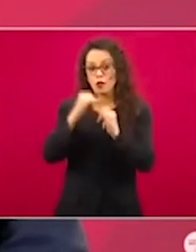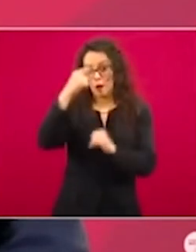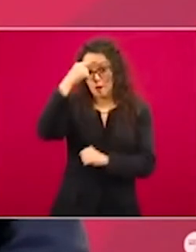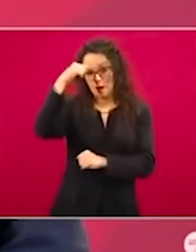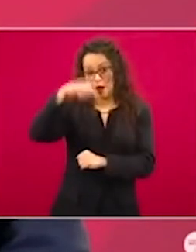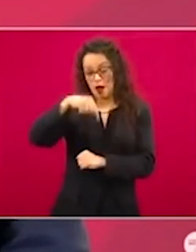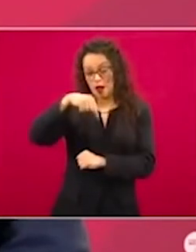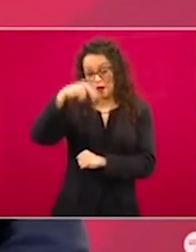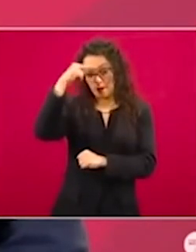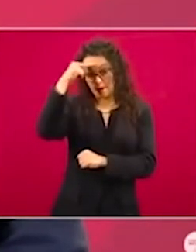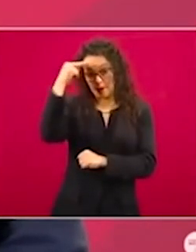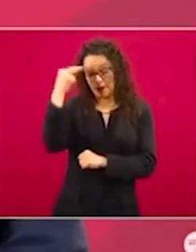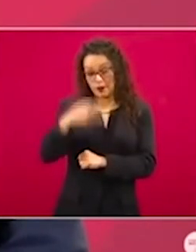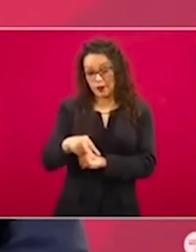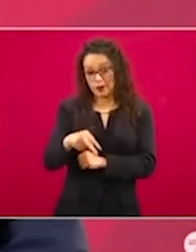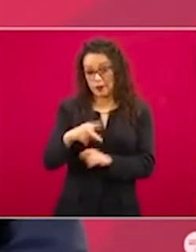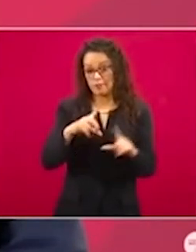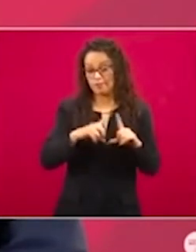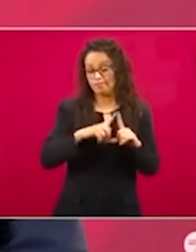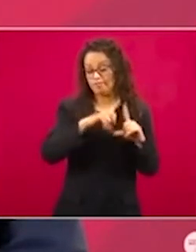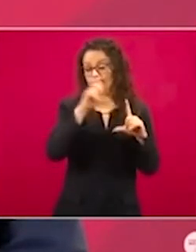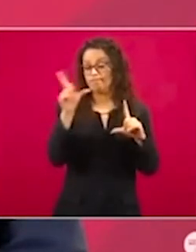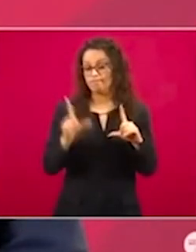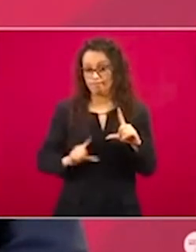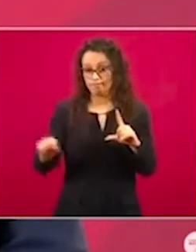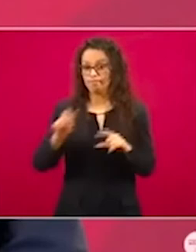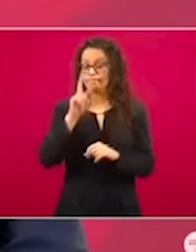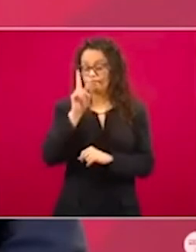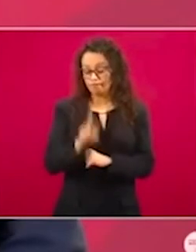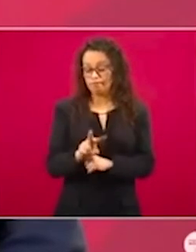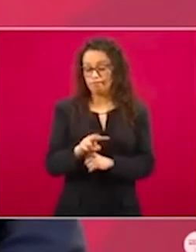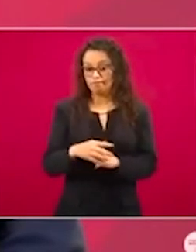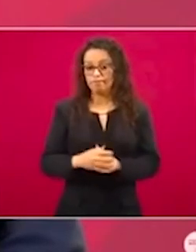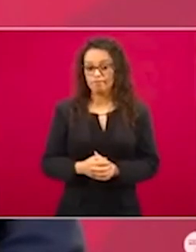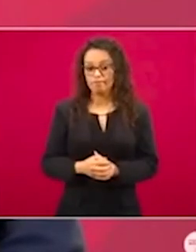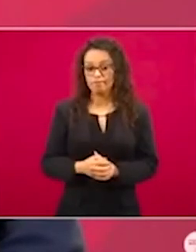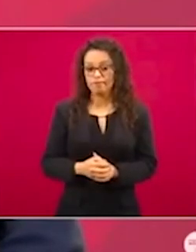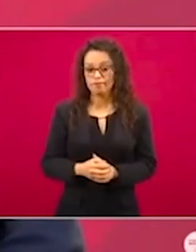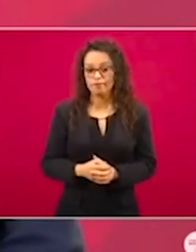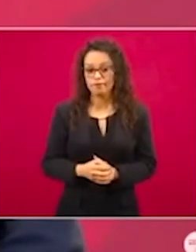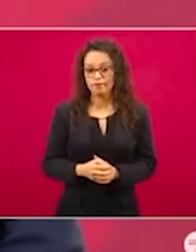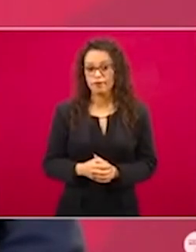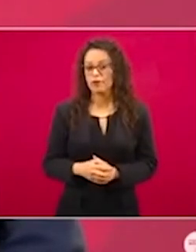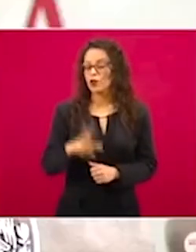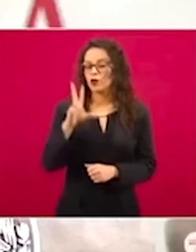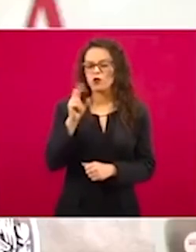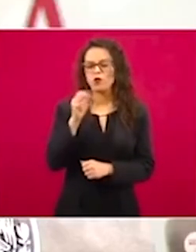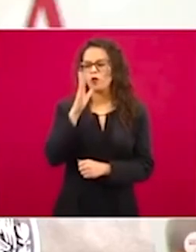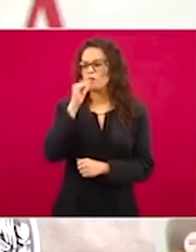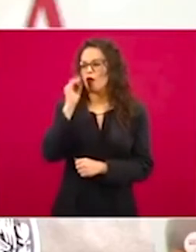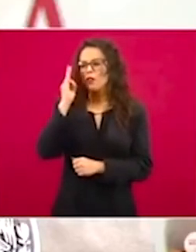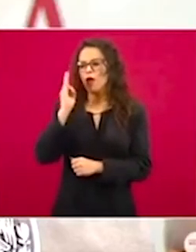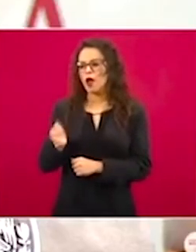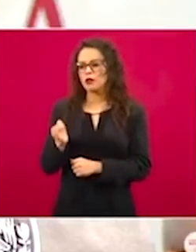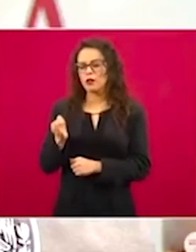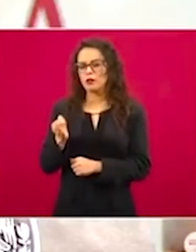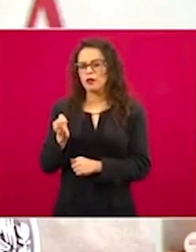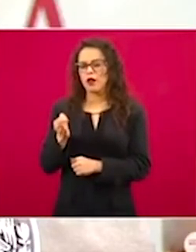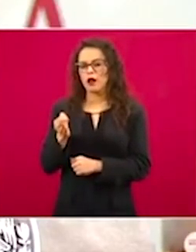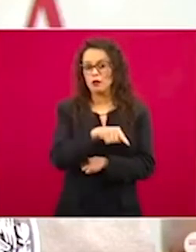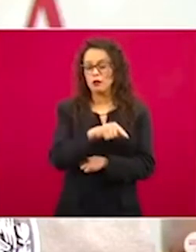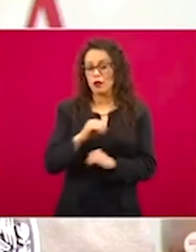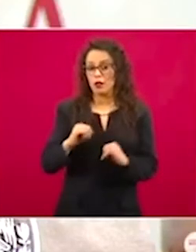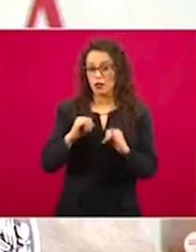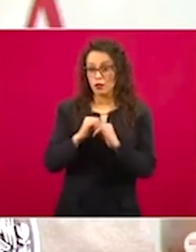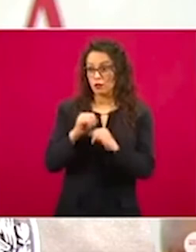no podemos apostar a debilitar una institución como el